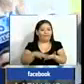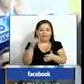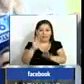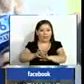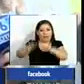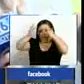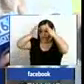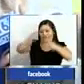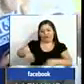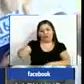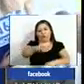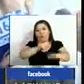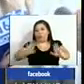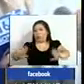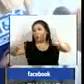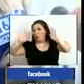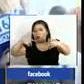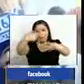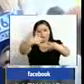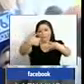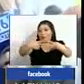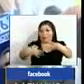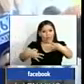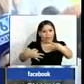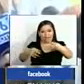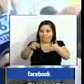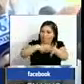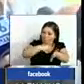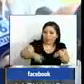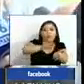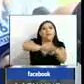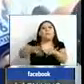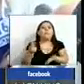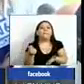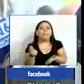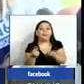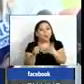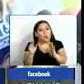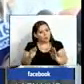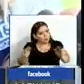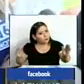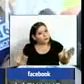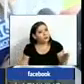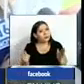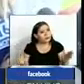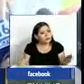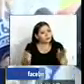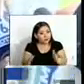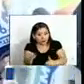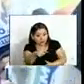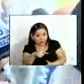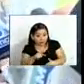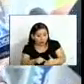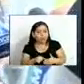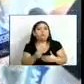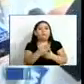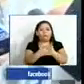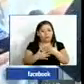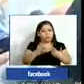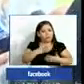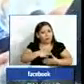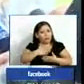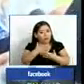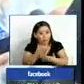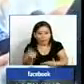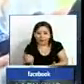decidido sancionarlo dentro de la ley, pero siempre permitiendo o incentivando a las personas para que le entreguen su plasma para que